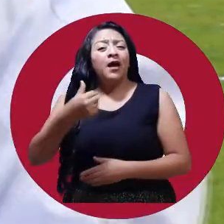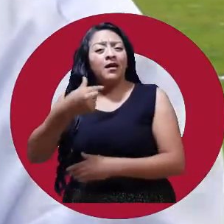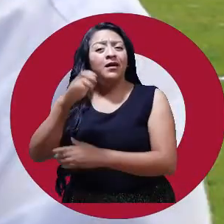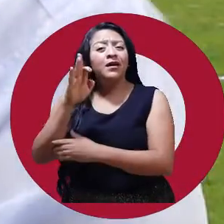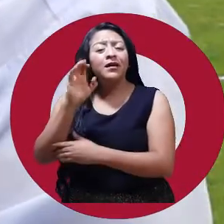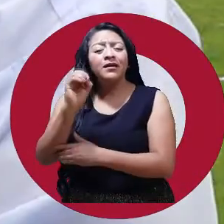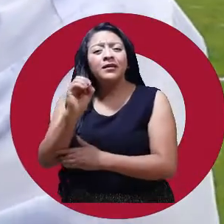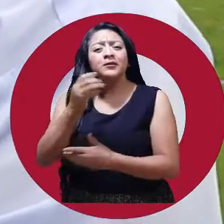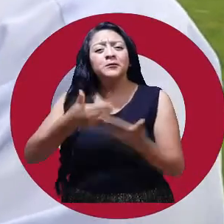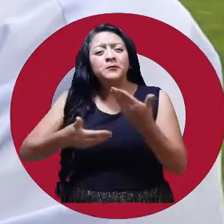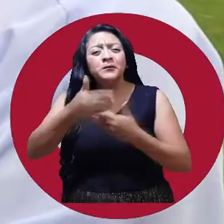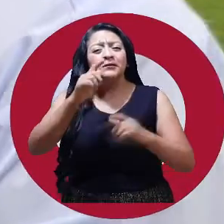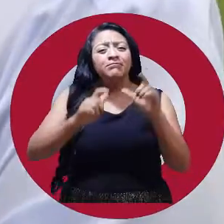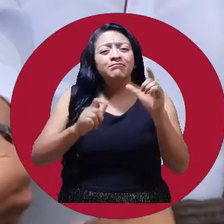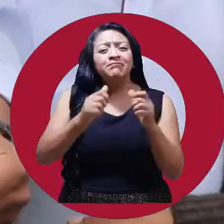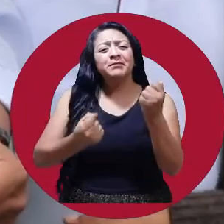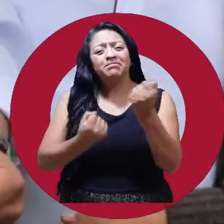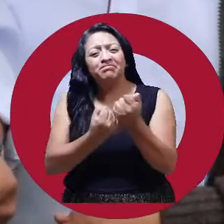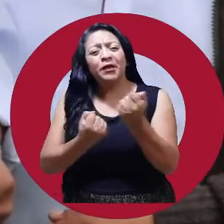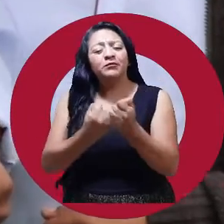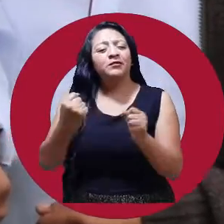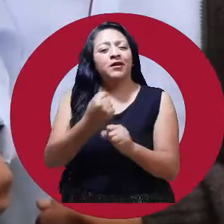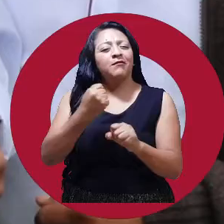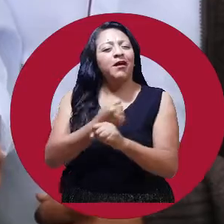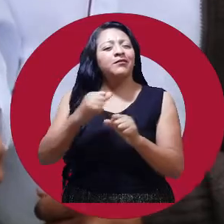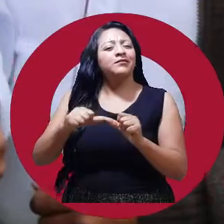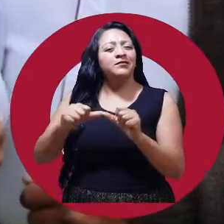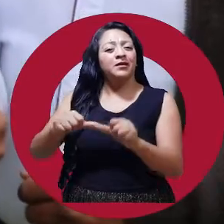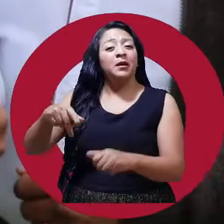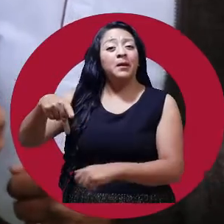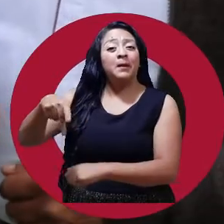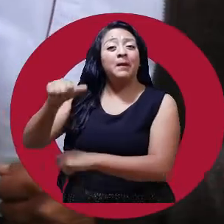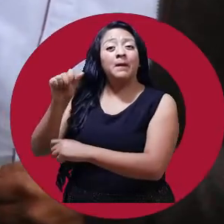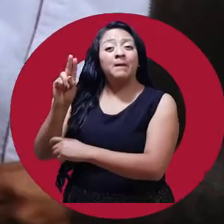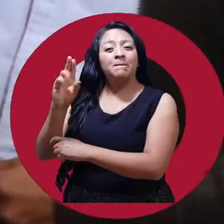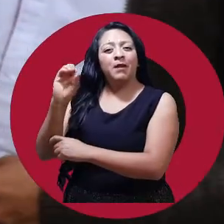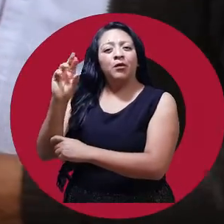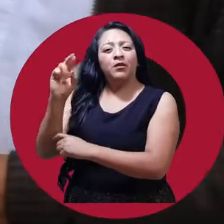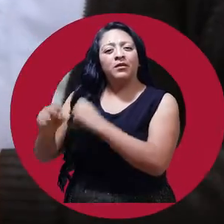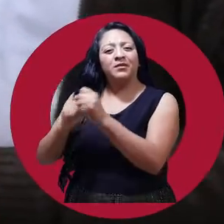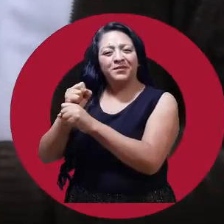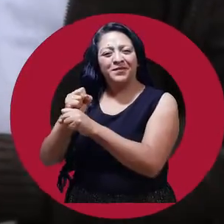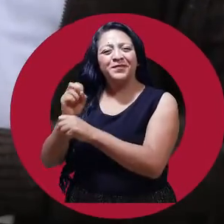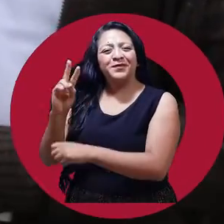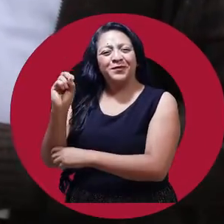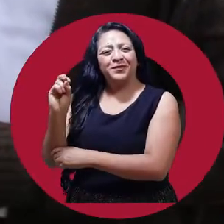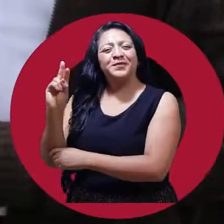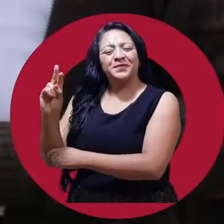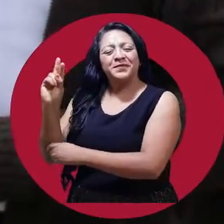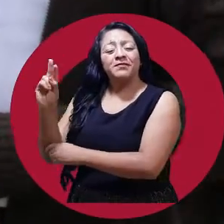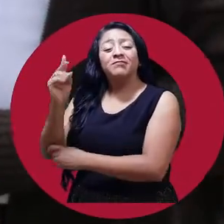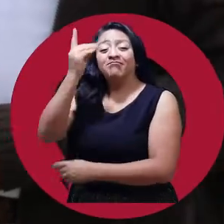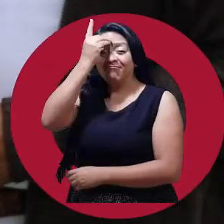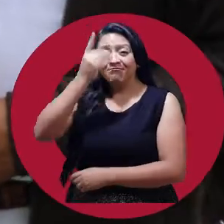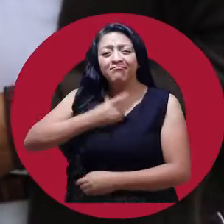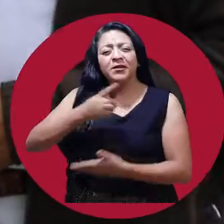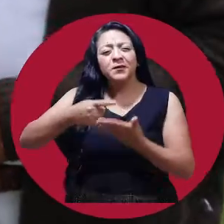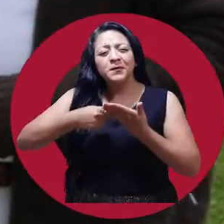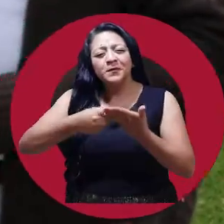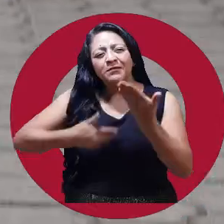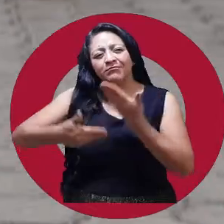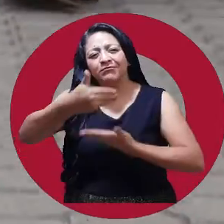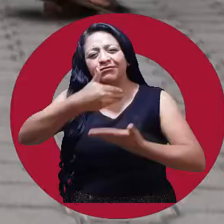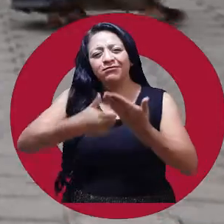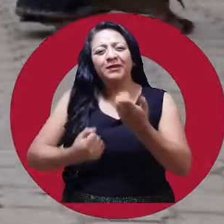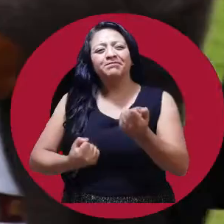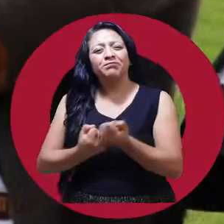definió junto a sus moradores el apoyo y trabajo a realizarse en el marco del Paucar Agato 2022. En función de las decisiones que se tomen para el